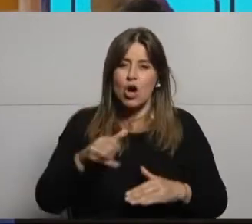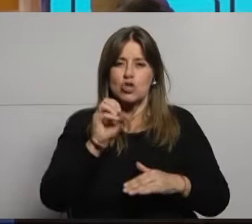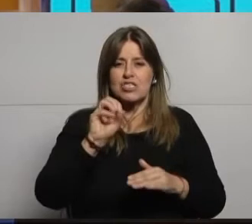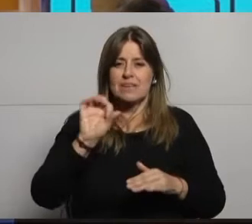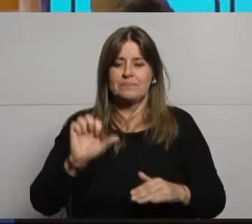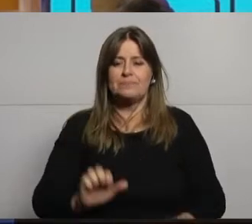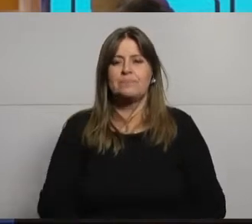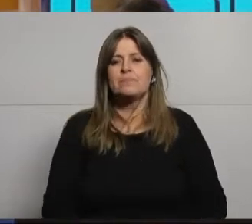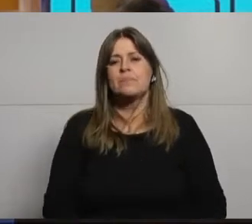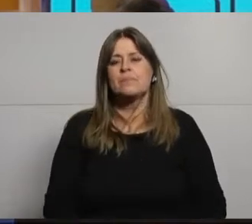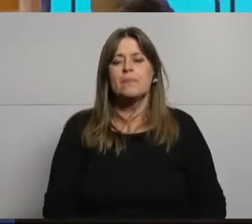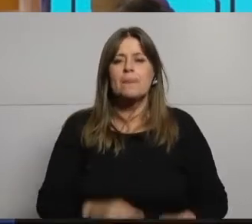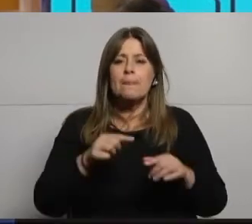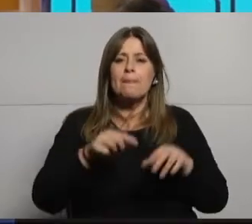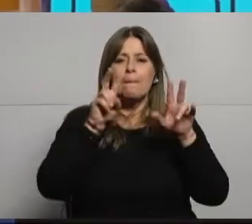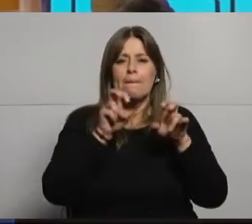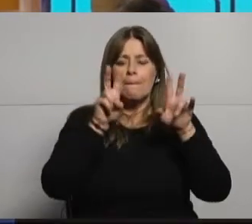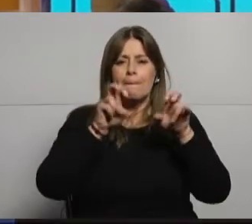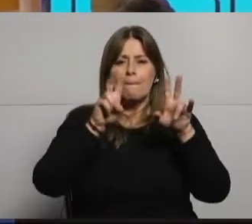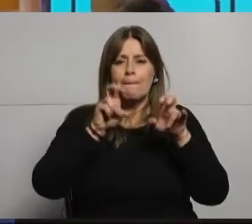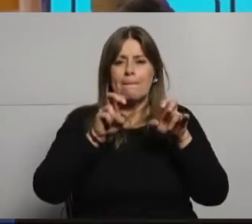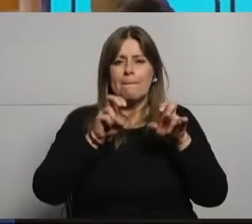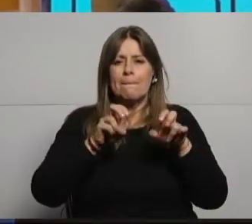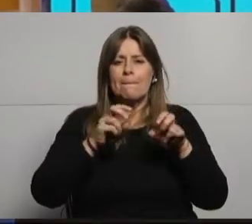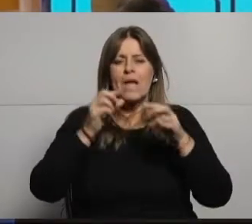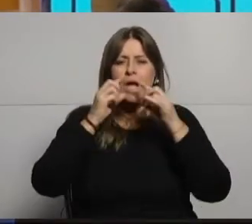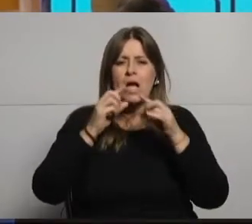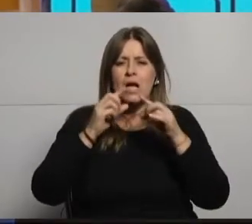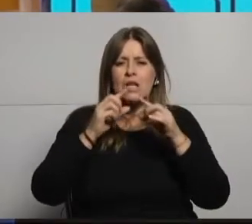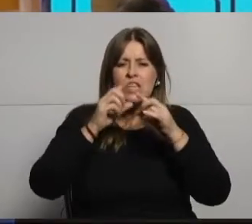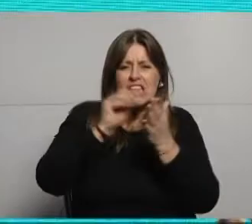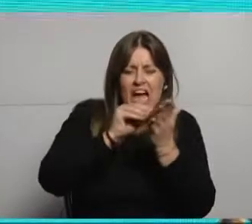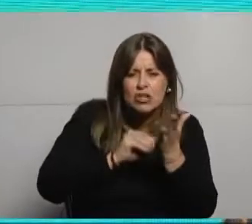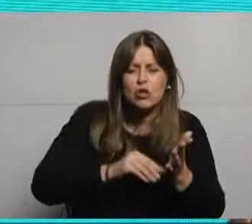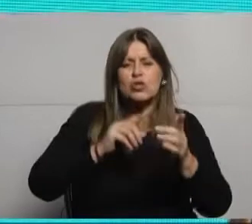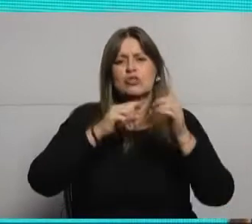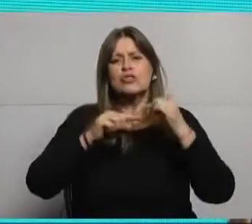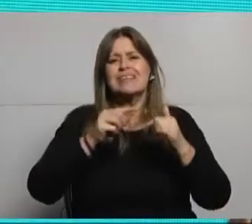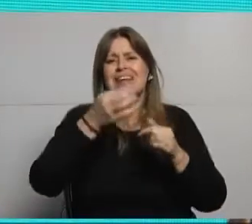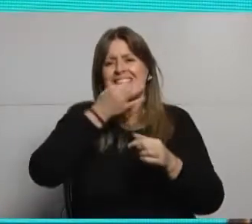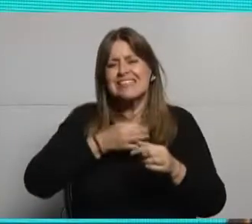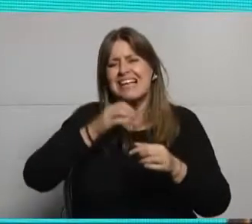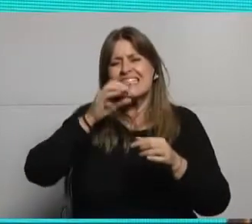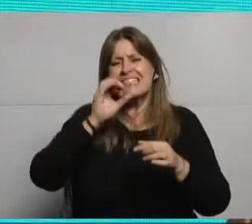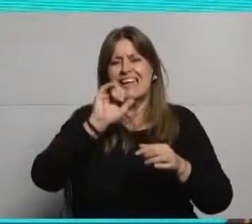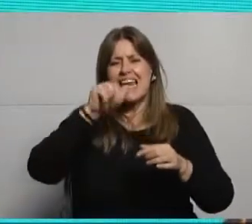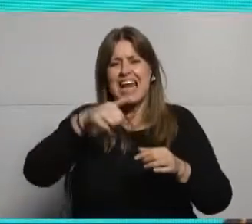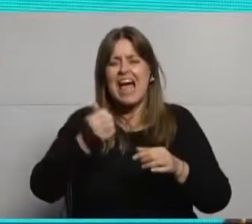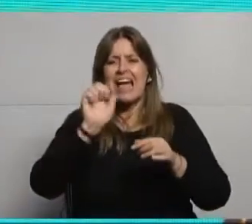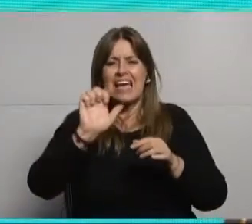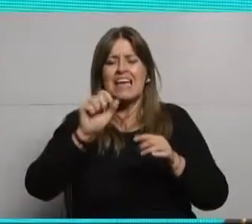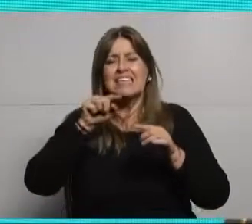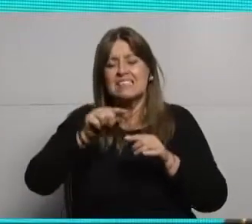Y con respecto al tema de esto de los datos y el manejo de los datos, El SINAE, sin duda, que fue una de las